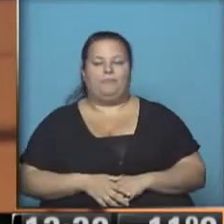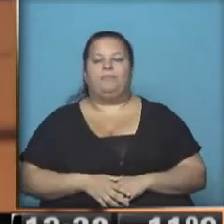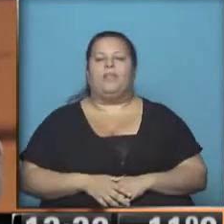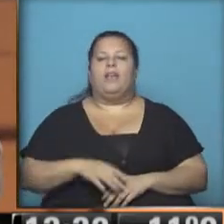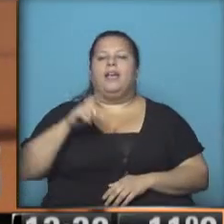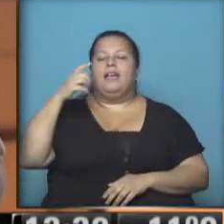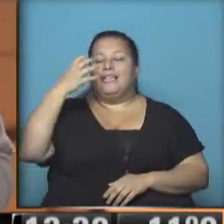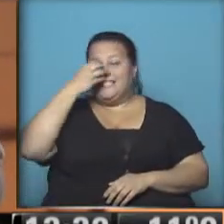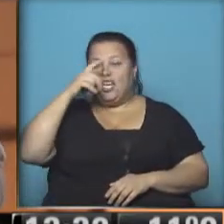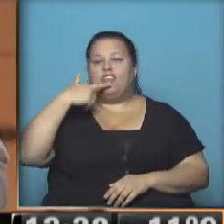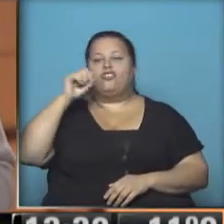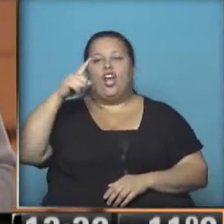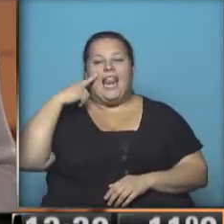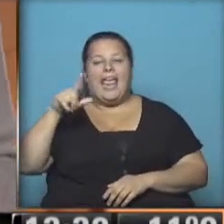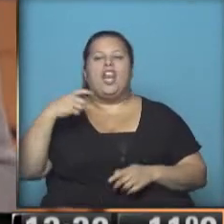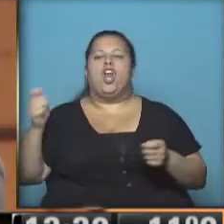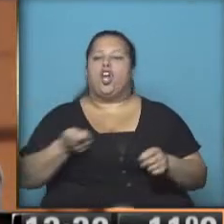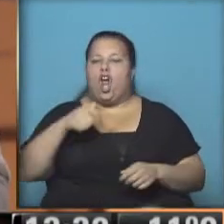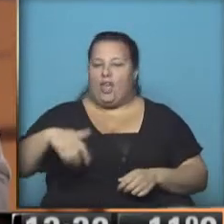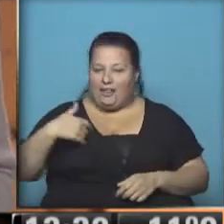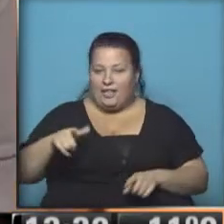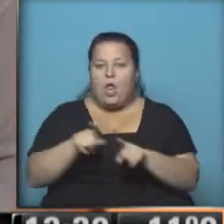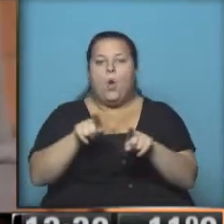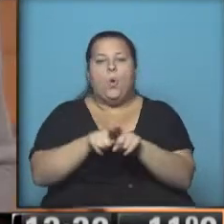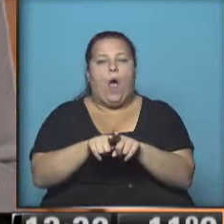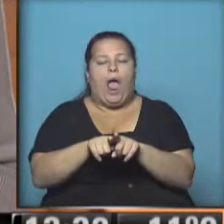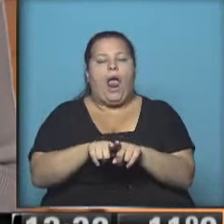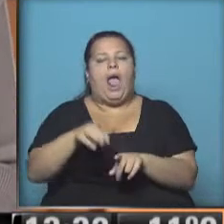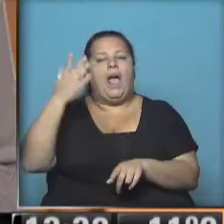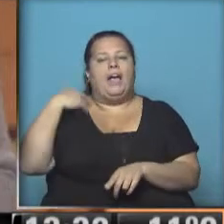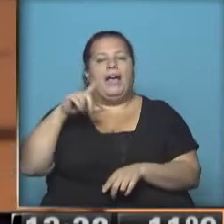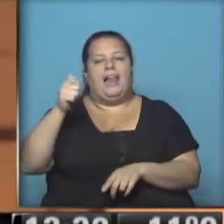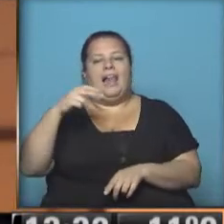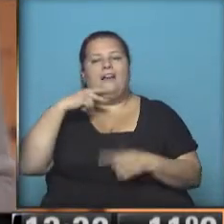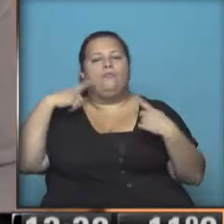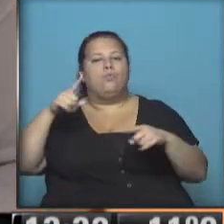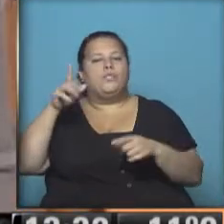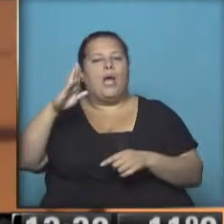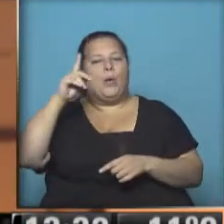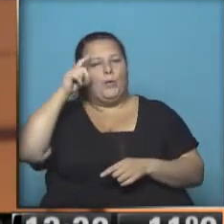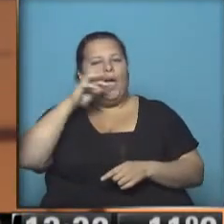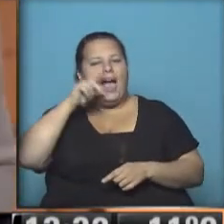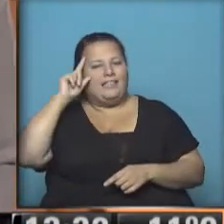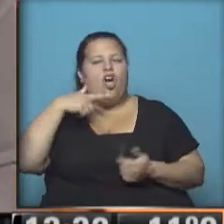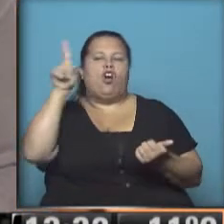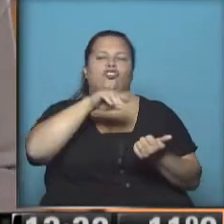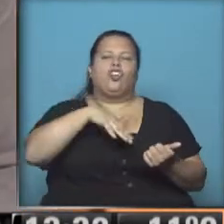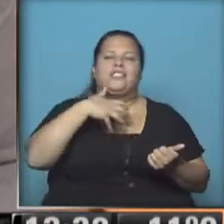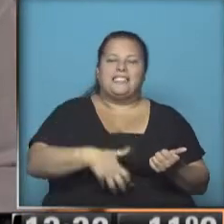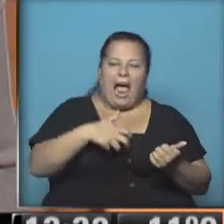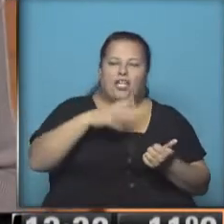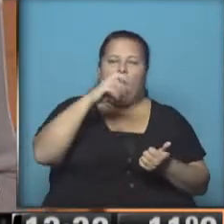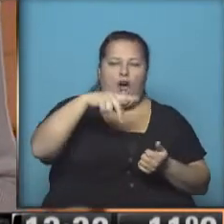El Cirque du Soleil se viste de rock latino, tal como lo hicieron con Love, con la música de los Beatles, o con Michael Jackson en